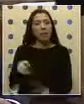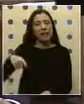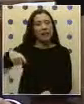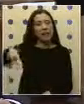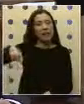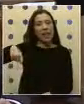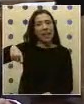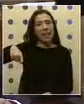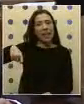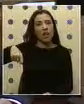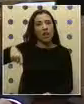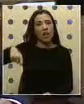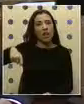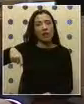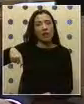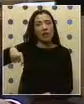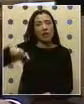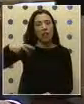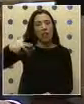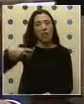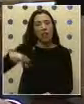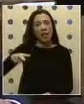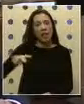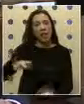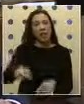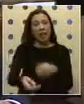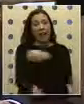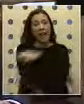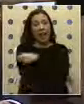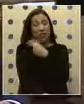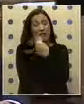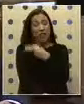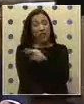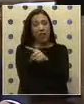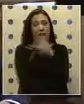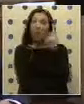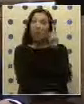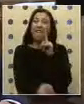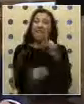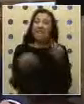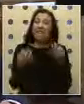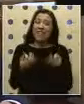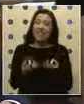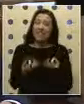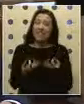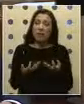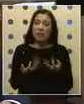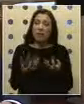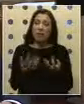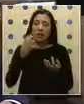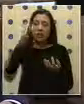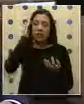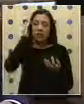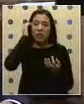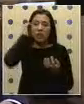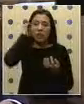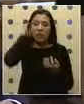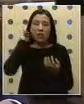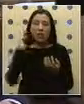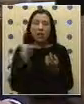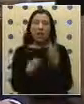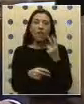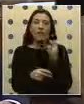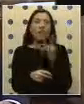de su región. Pero la conclusión, con la cantinela de en los